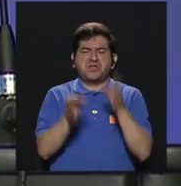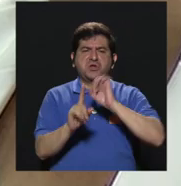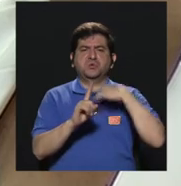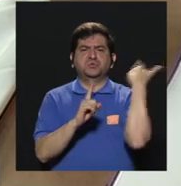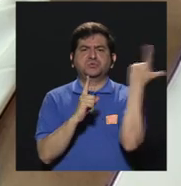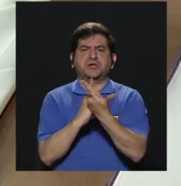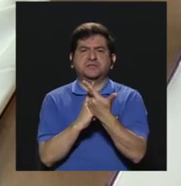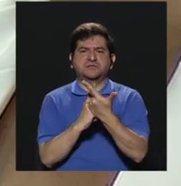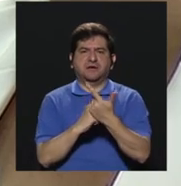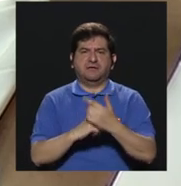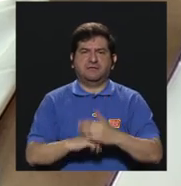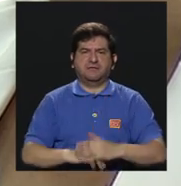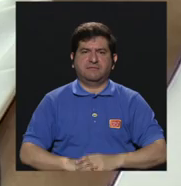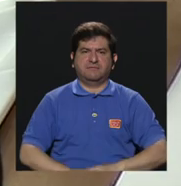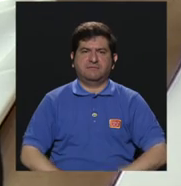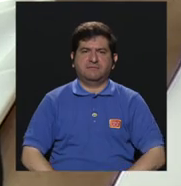social.